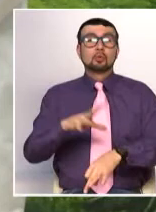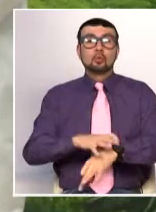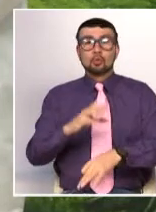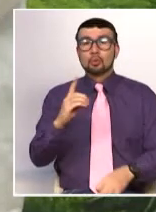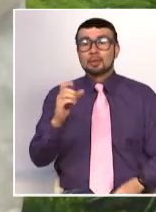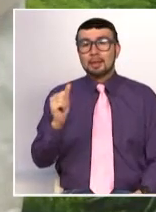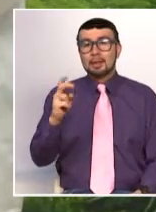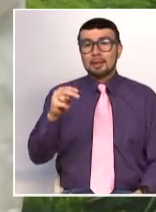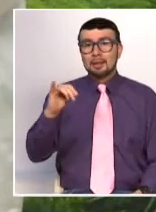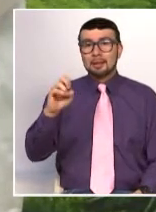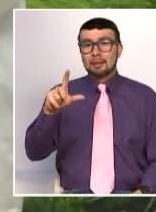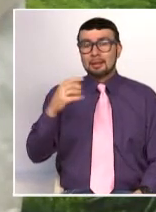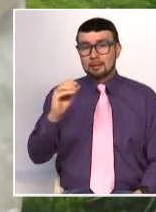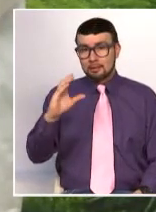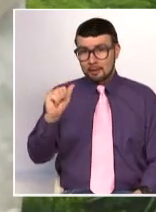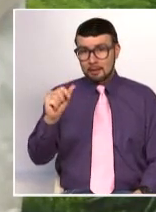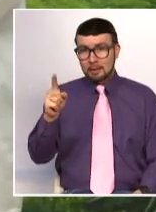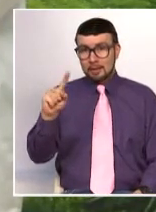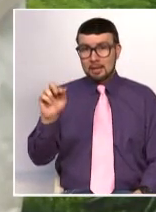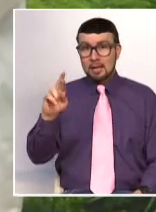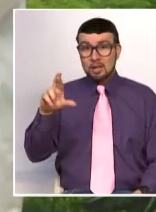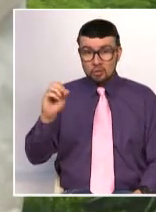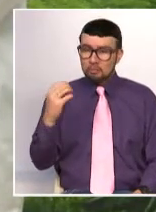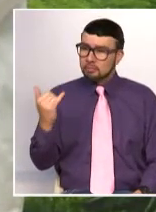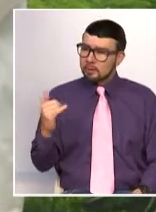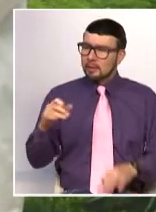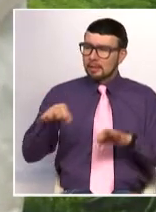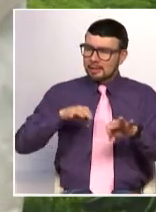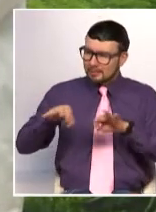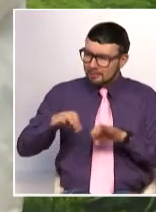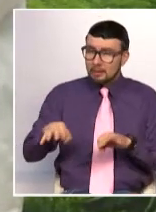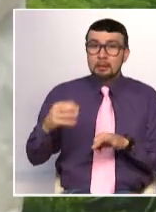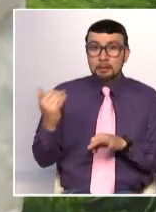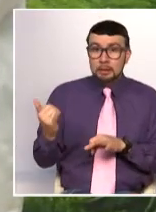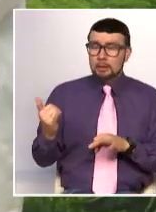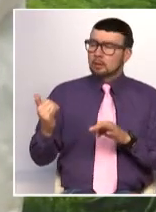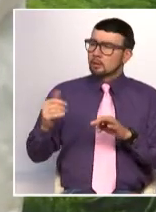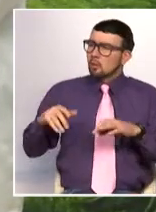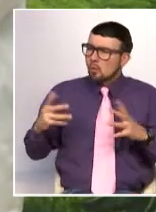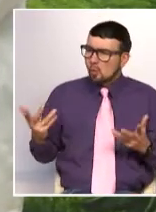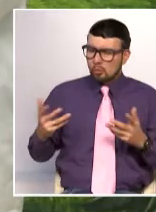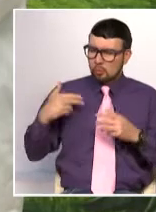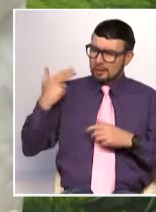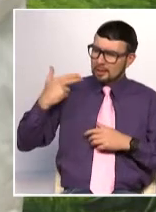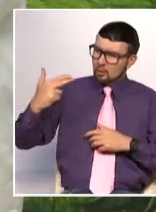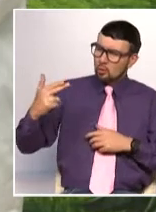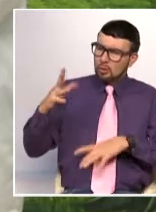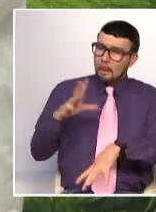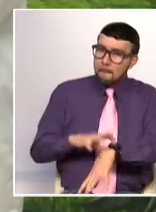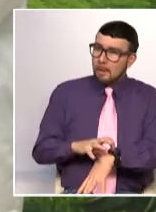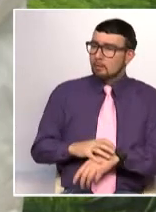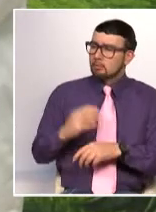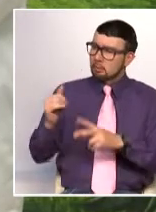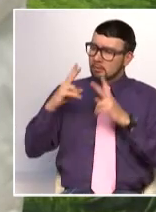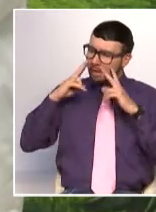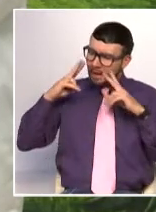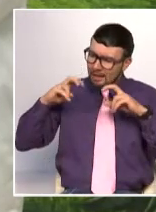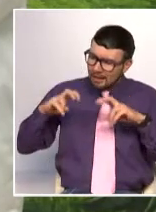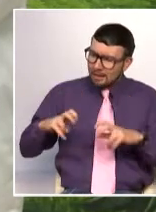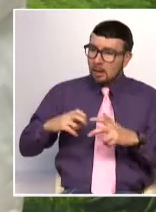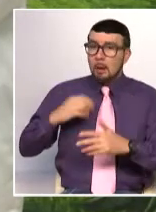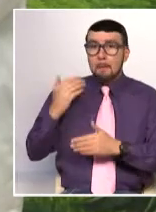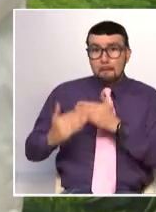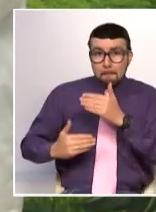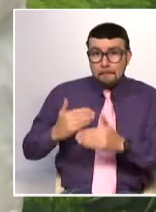nos hable un poco de esa parte integral de la historia clínica y voy a analizar el proceso de intoxicación